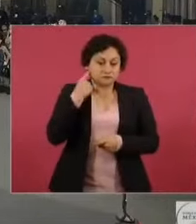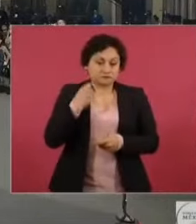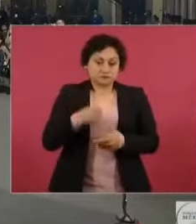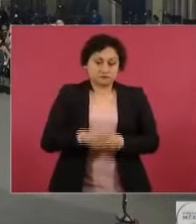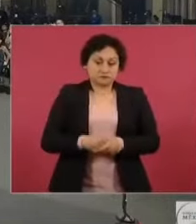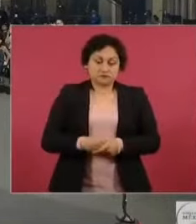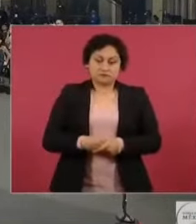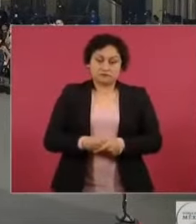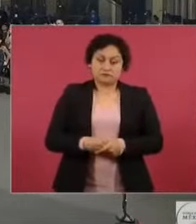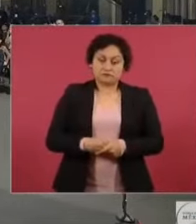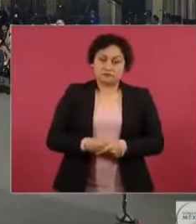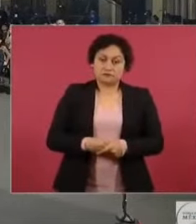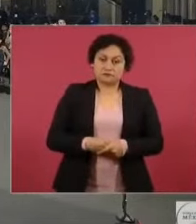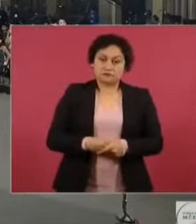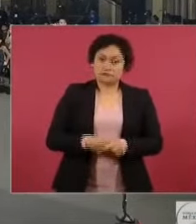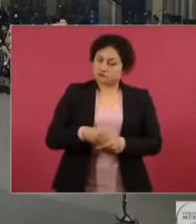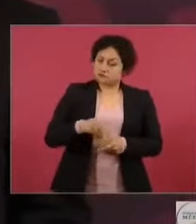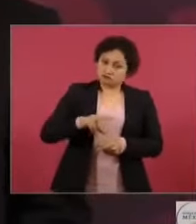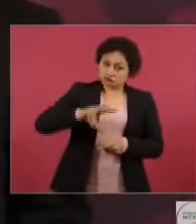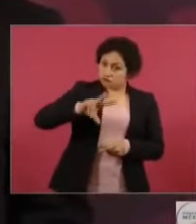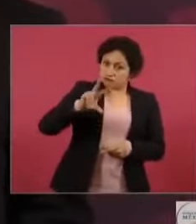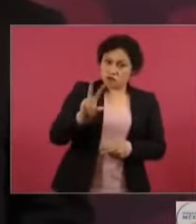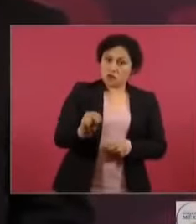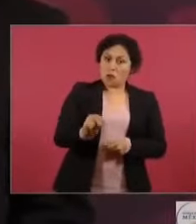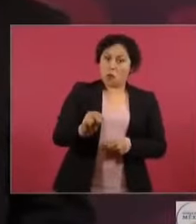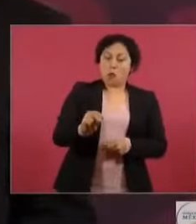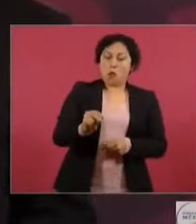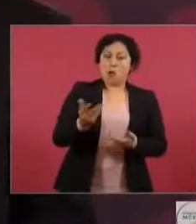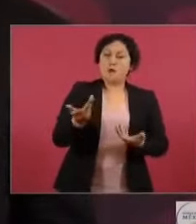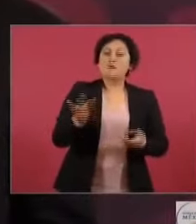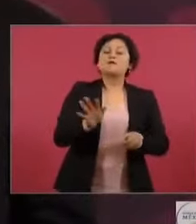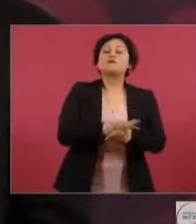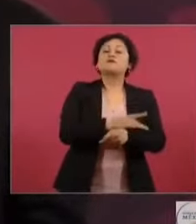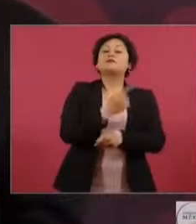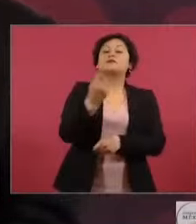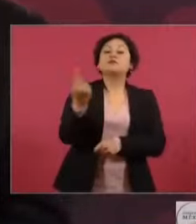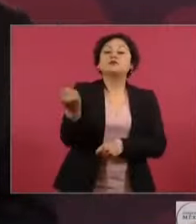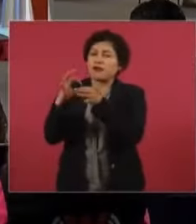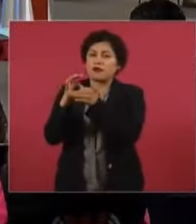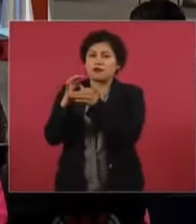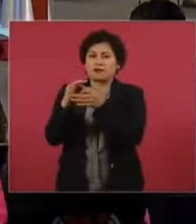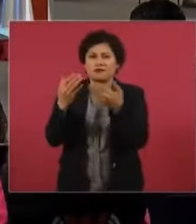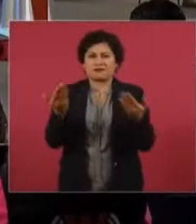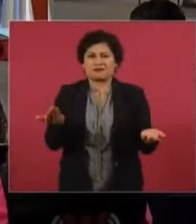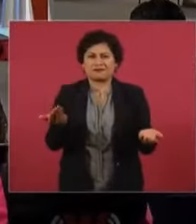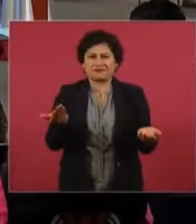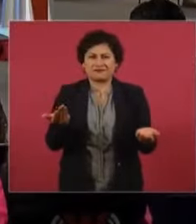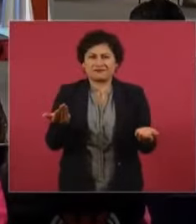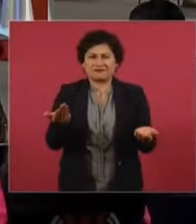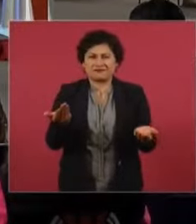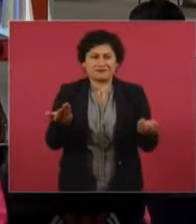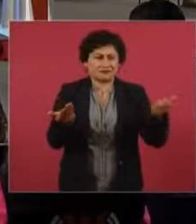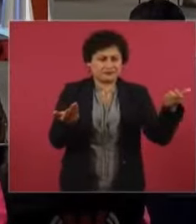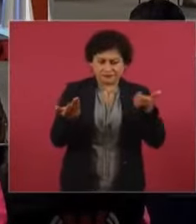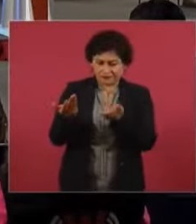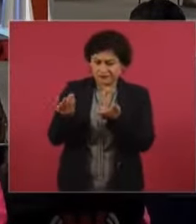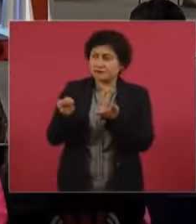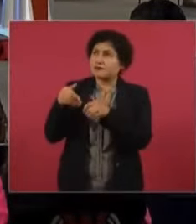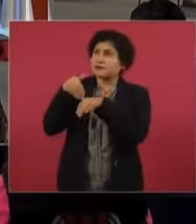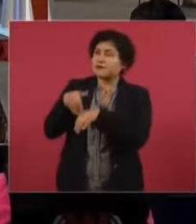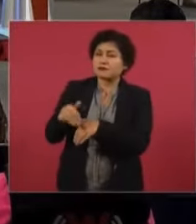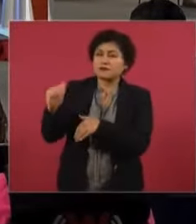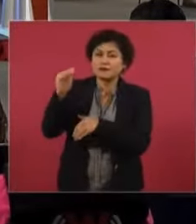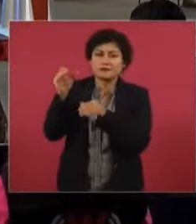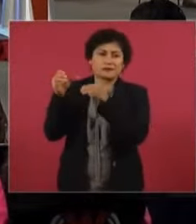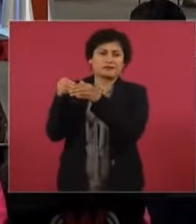un momento en el cual el presidente no ha dado información suficiente justamente porque minimiza el hecho y